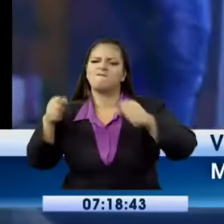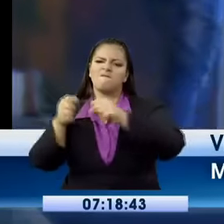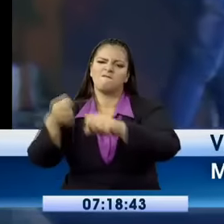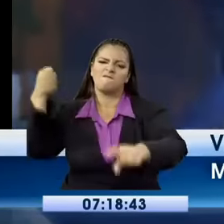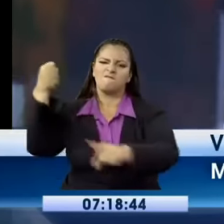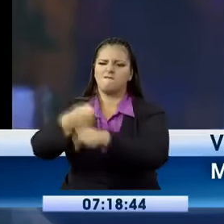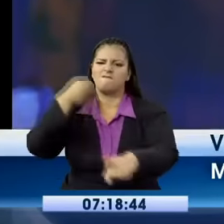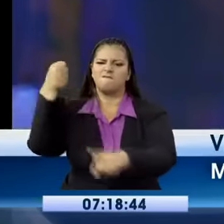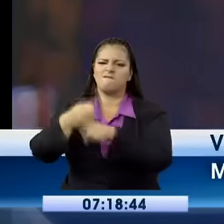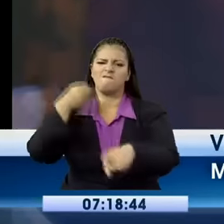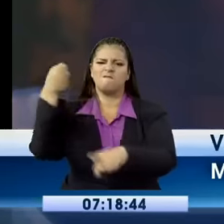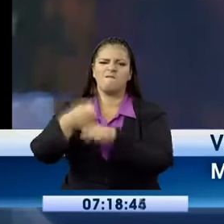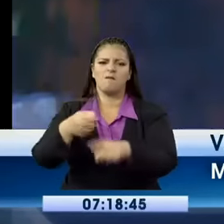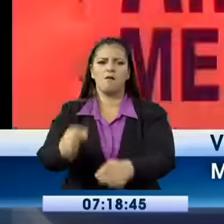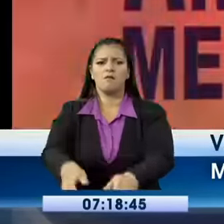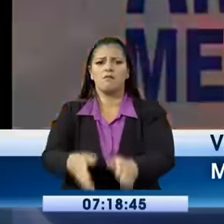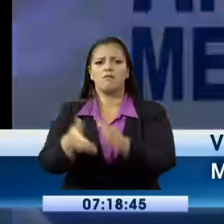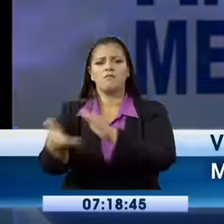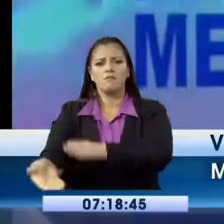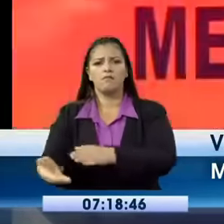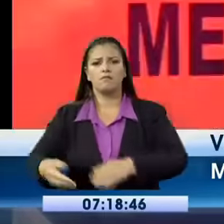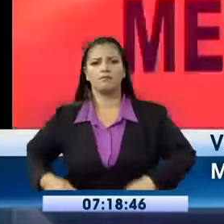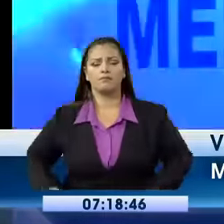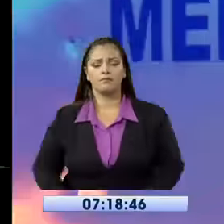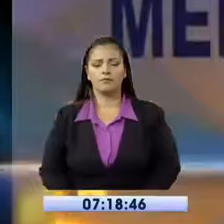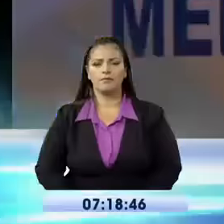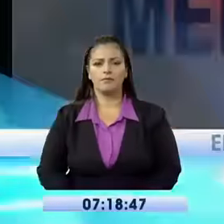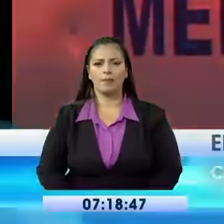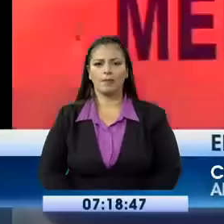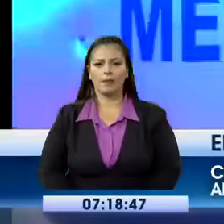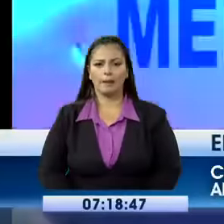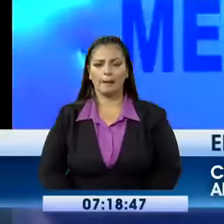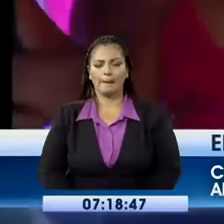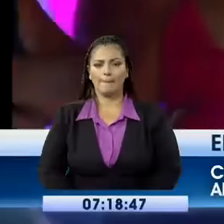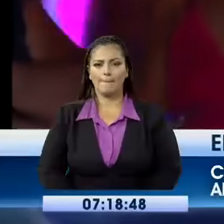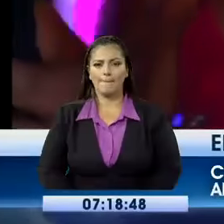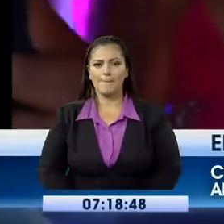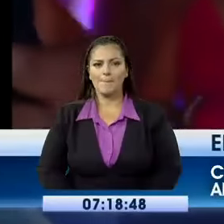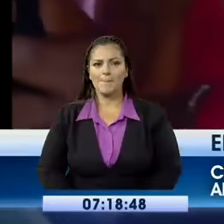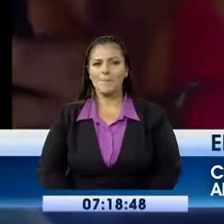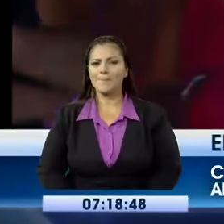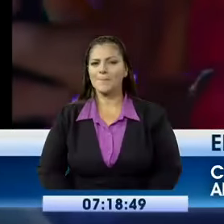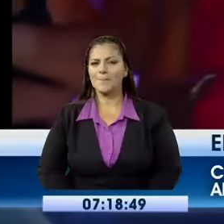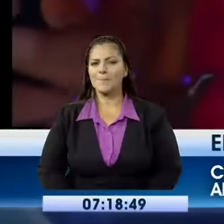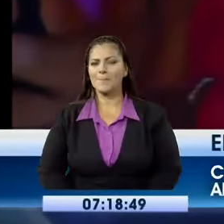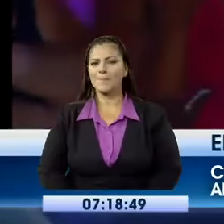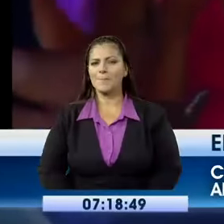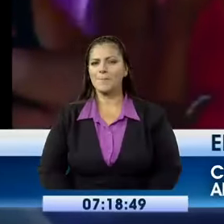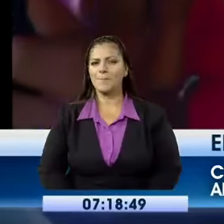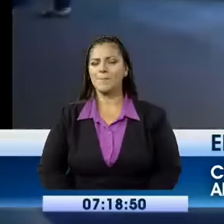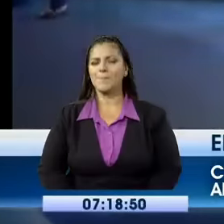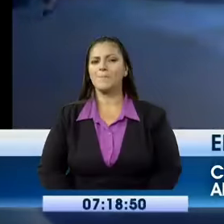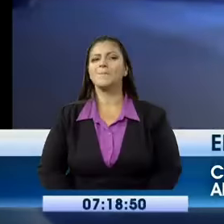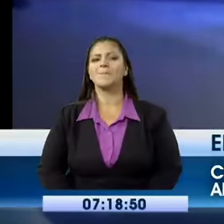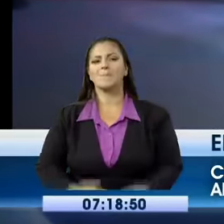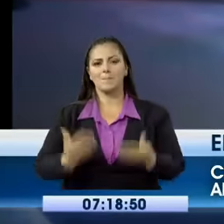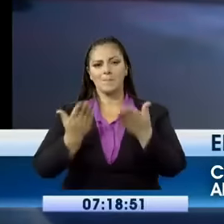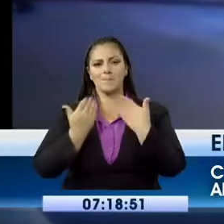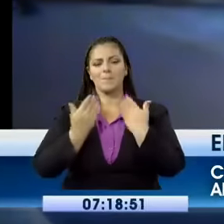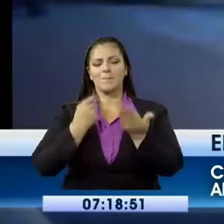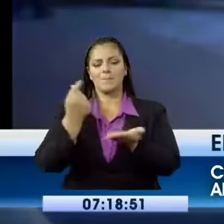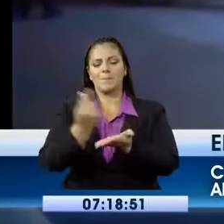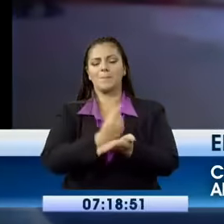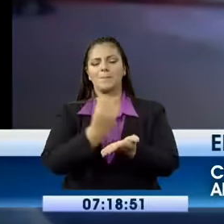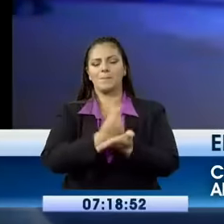construyendo pero no es una casa casa el supuesto homicidio ocur la cooperativa Pablo Neruda en elasmo